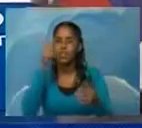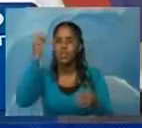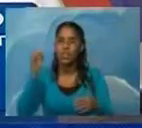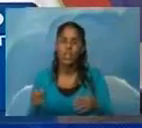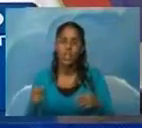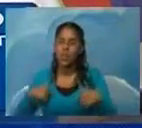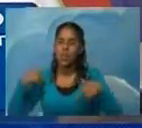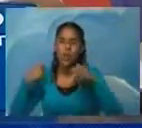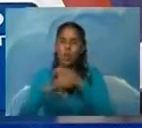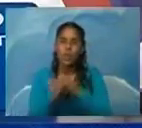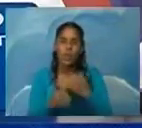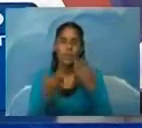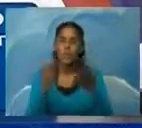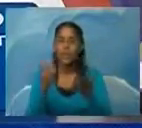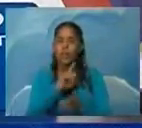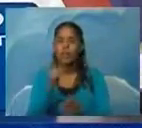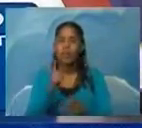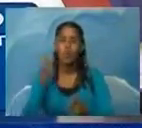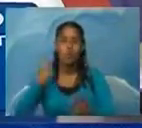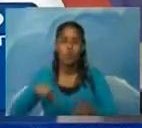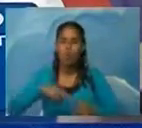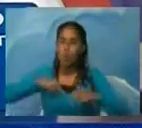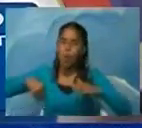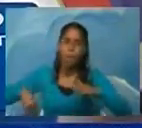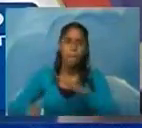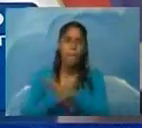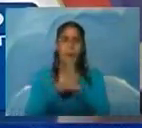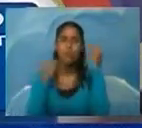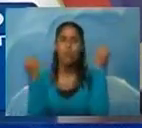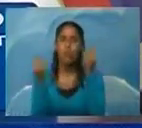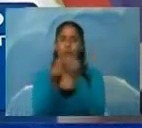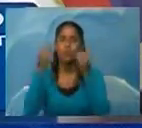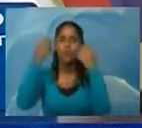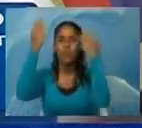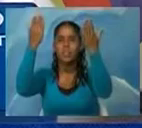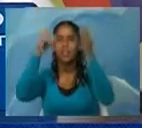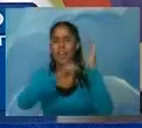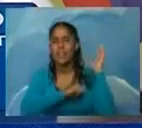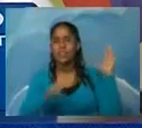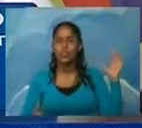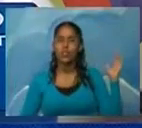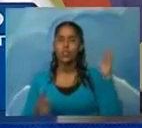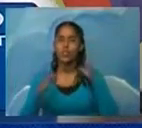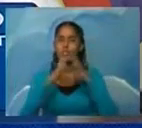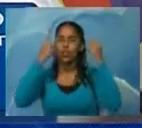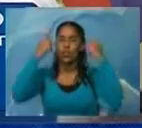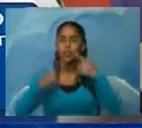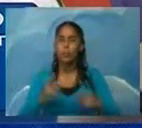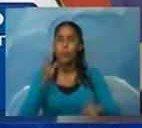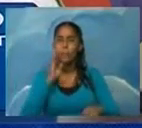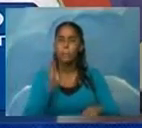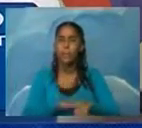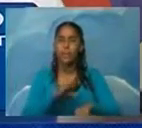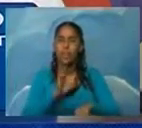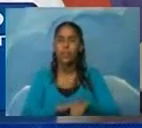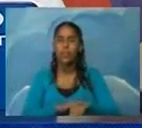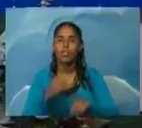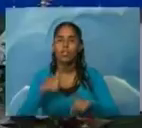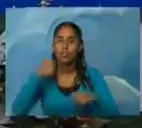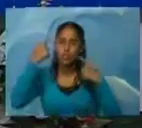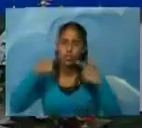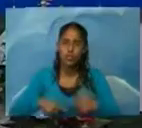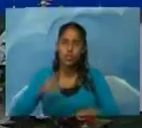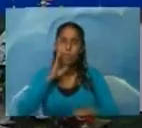voy a entregar al Señor. No, nos vamos a entregar al Señor, todos los que somos pecadores. ¿Tú eres pecador o no sí, eres señor, pecador?